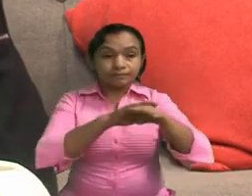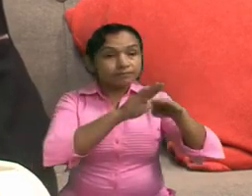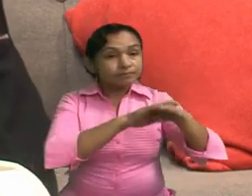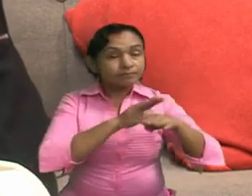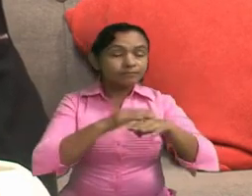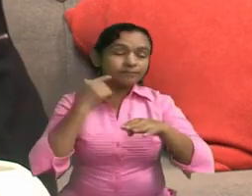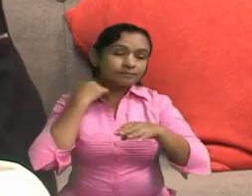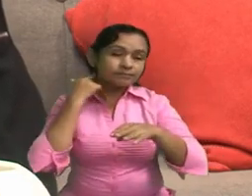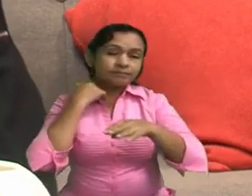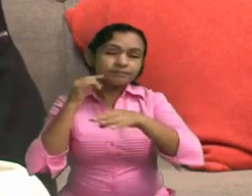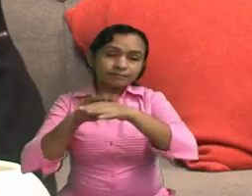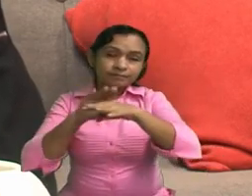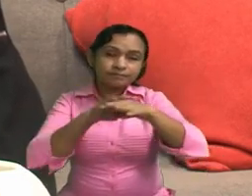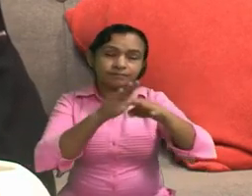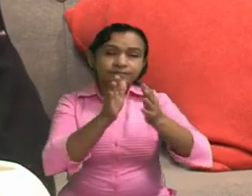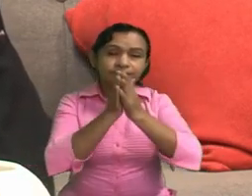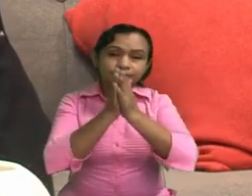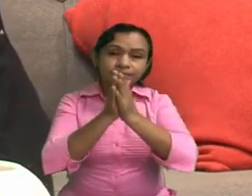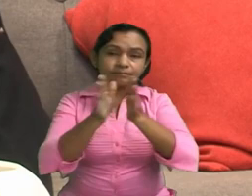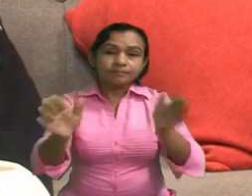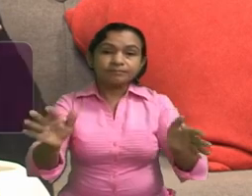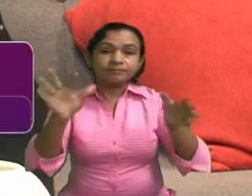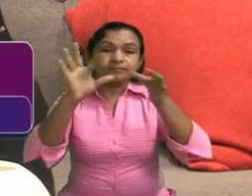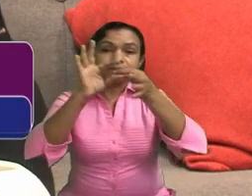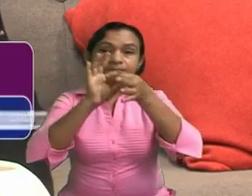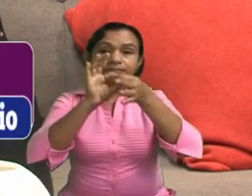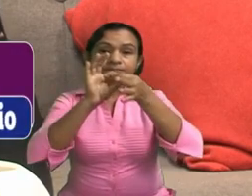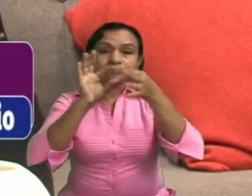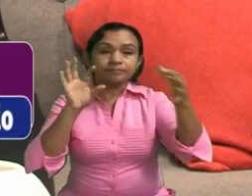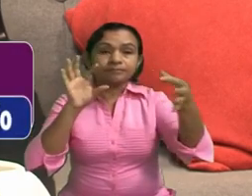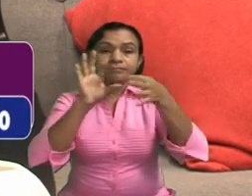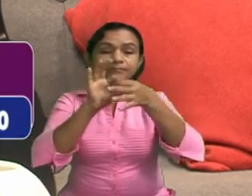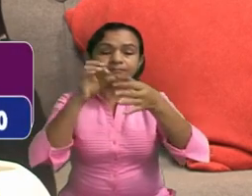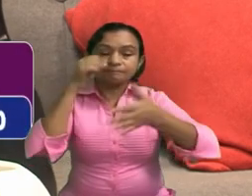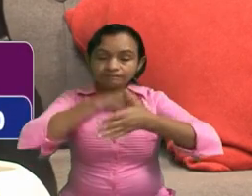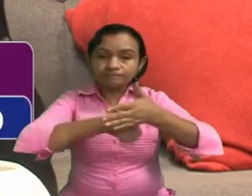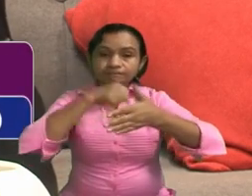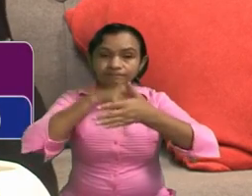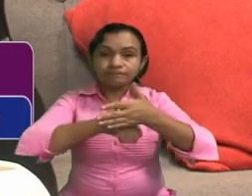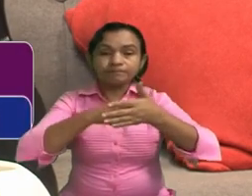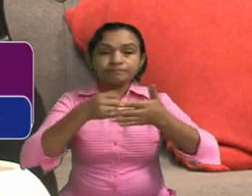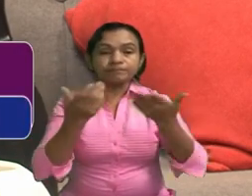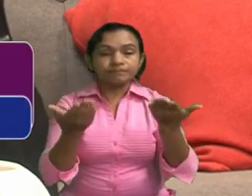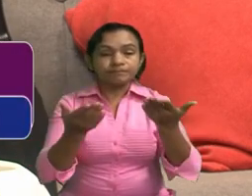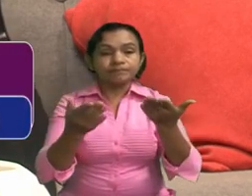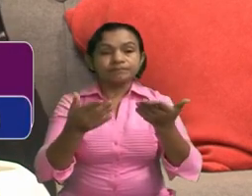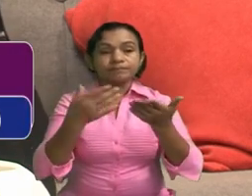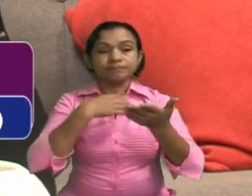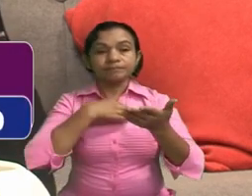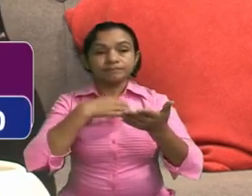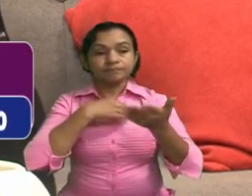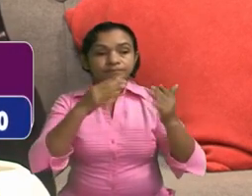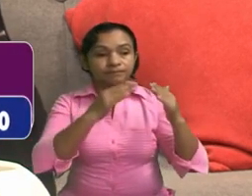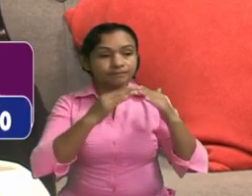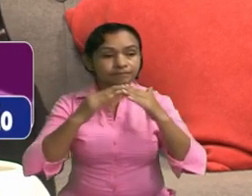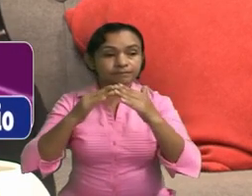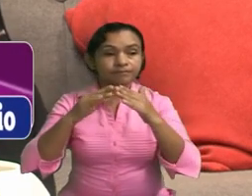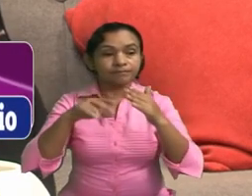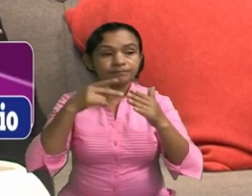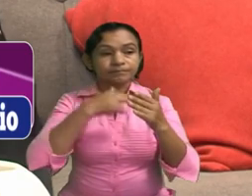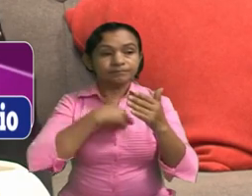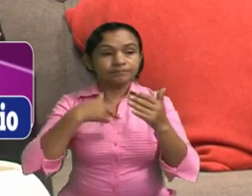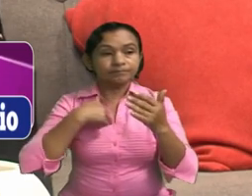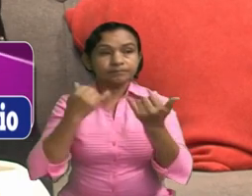siempre hacemos, ¿verdad? De sumarnos, uh-huh. de sumarnos a estos esfuerzos porque es para y por nuestras comunidades.